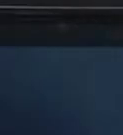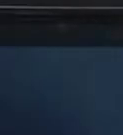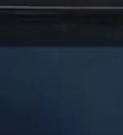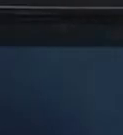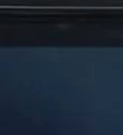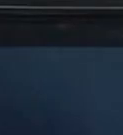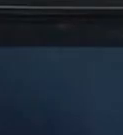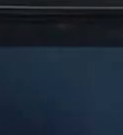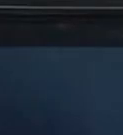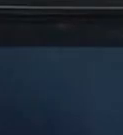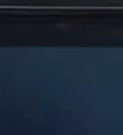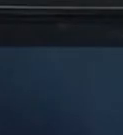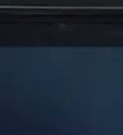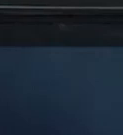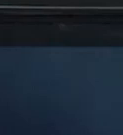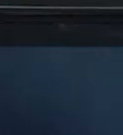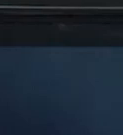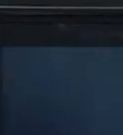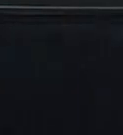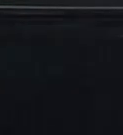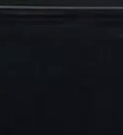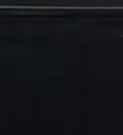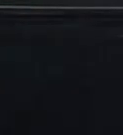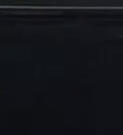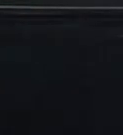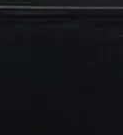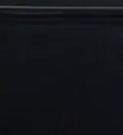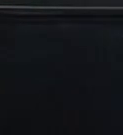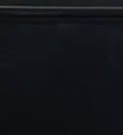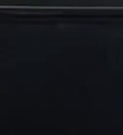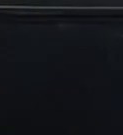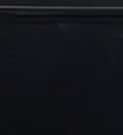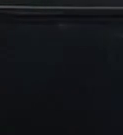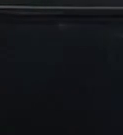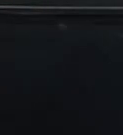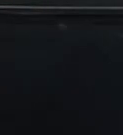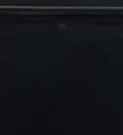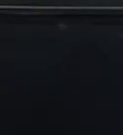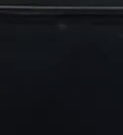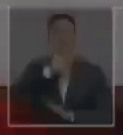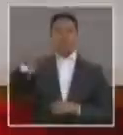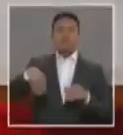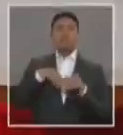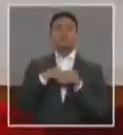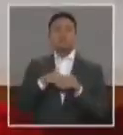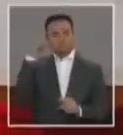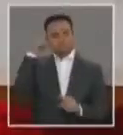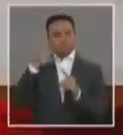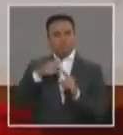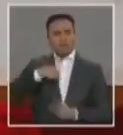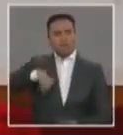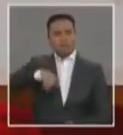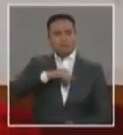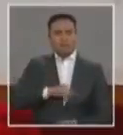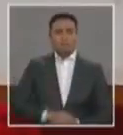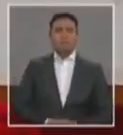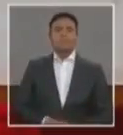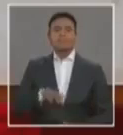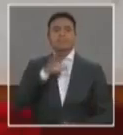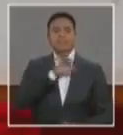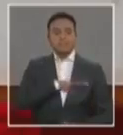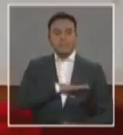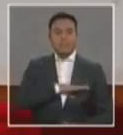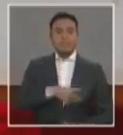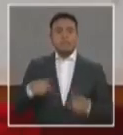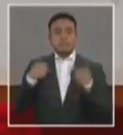no Y nosotros nosotros como bueno como como conglomerado oficialista e se hizo